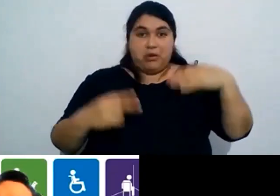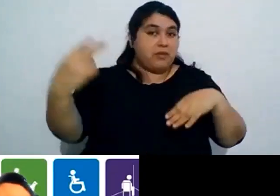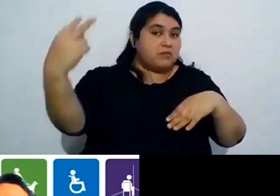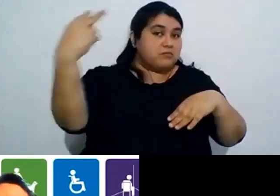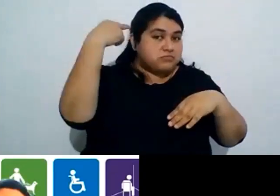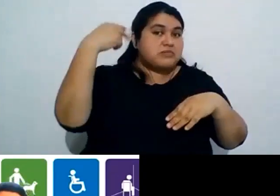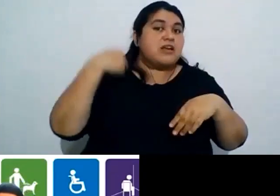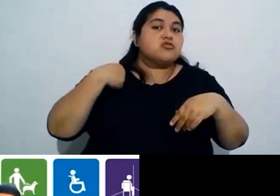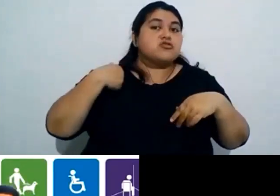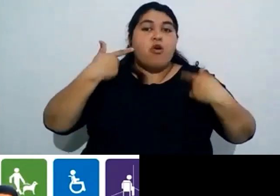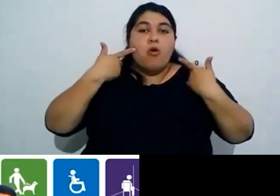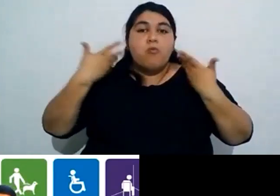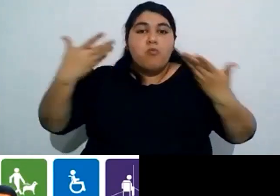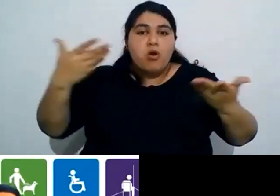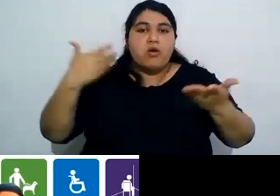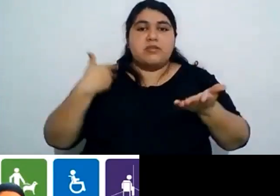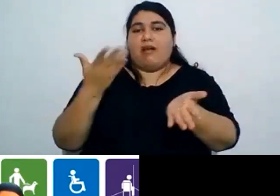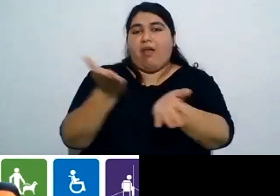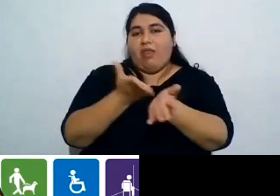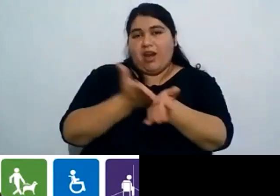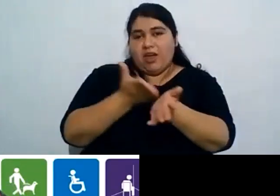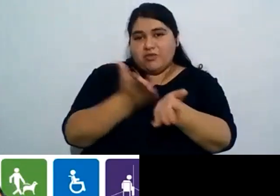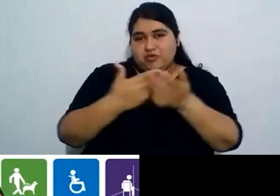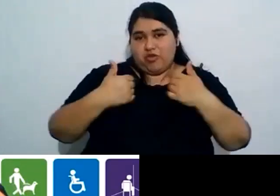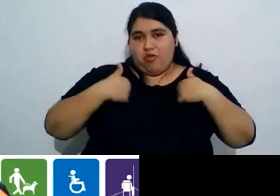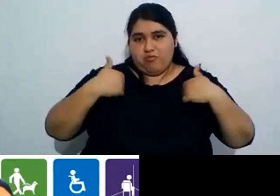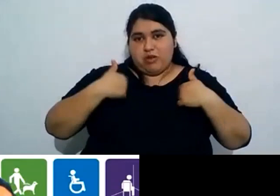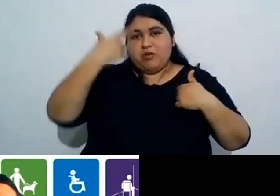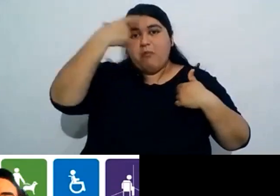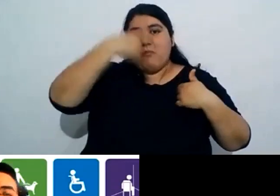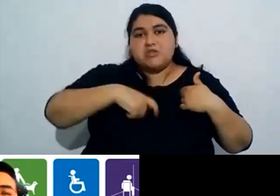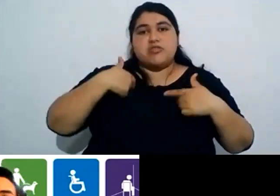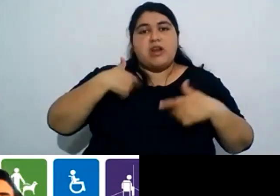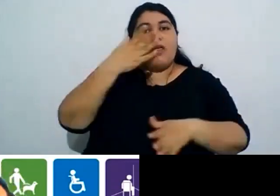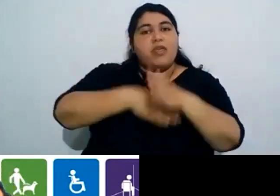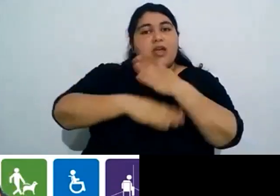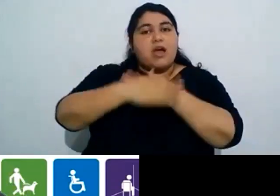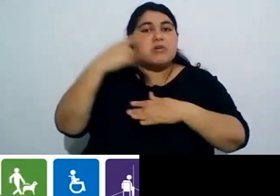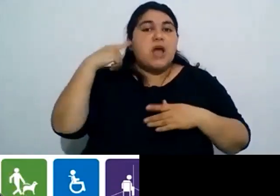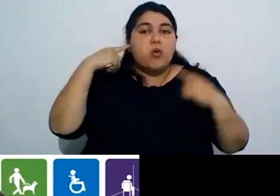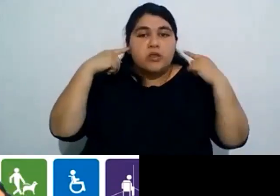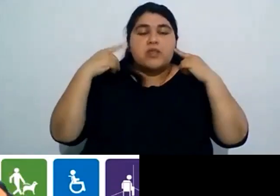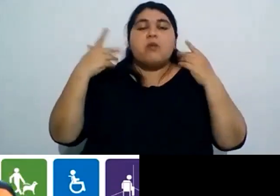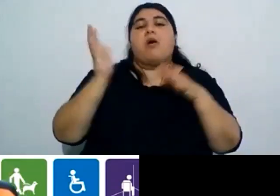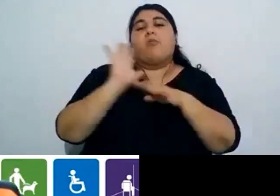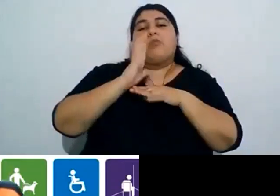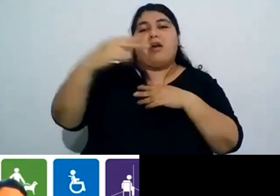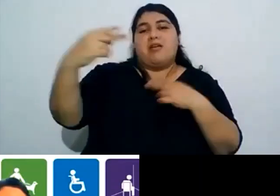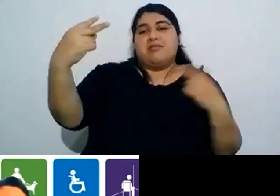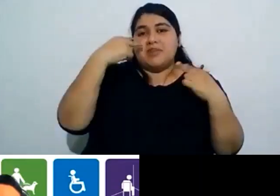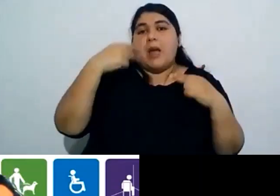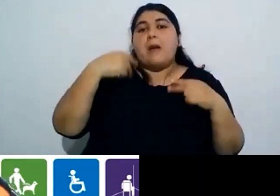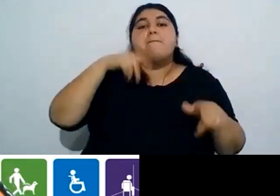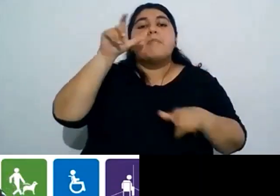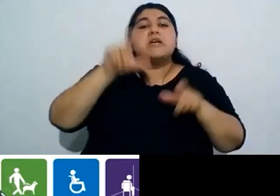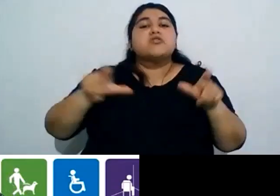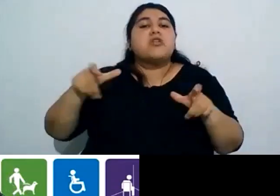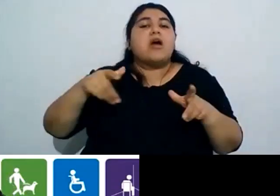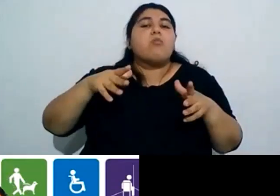a existir que tenemos, ya no como personas con discapacidad auditiva, sino como personas con diversidad